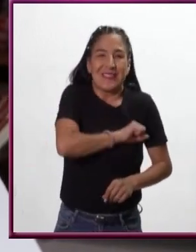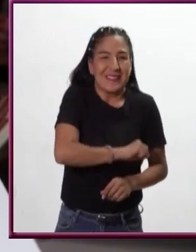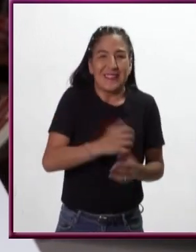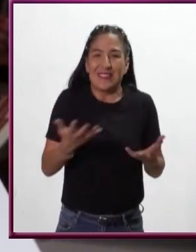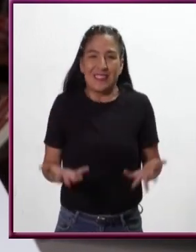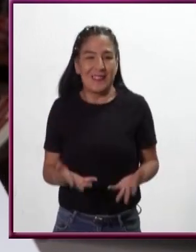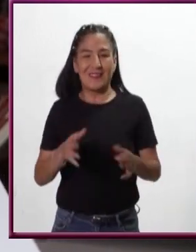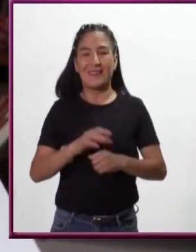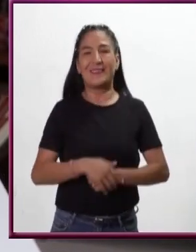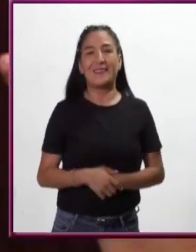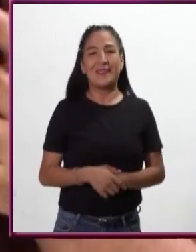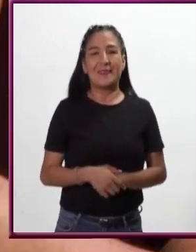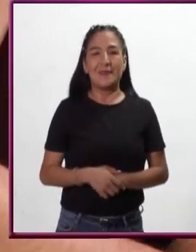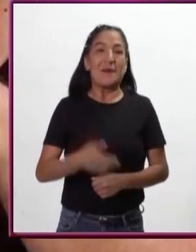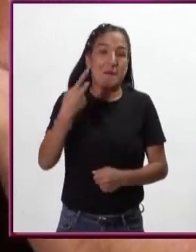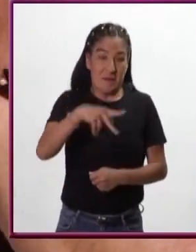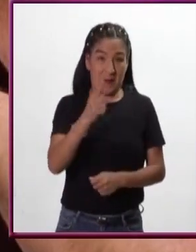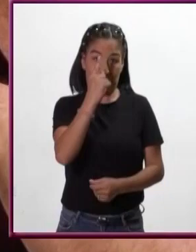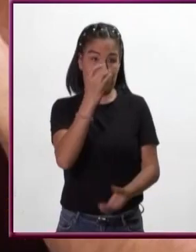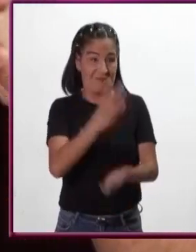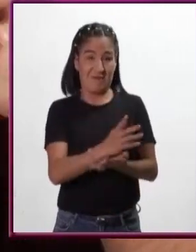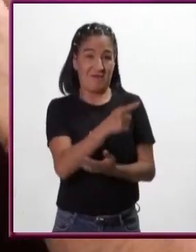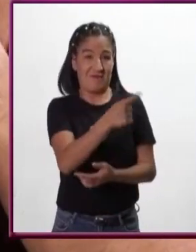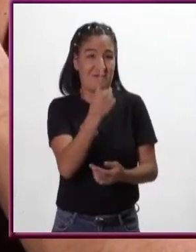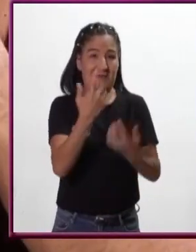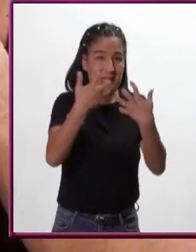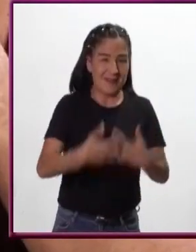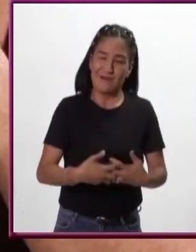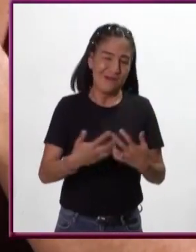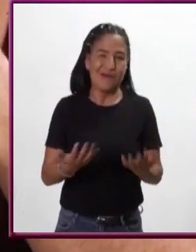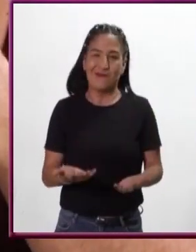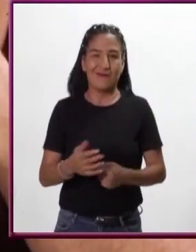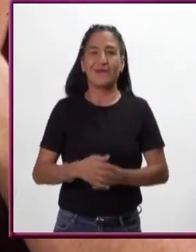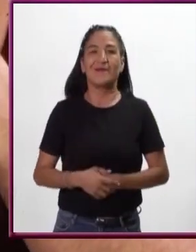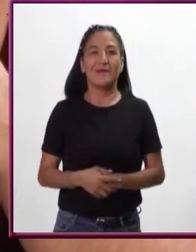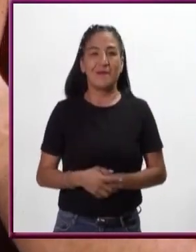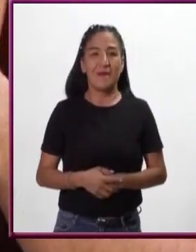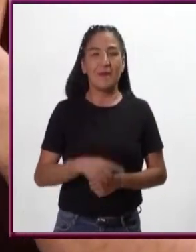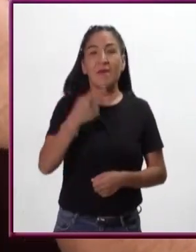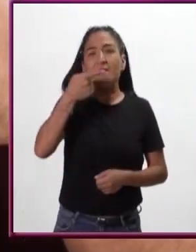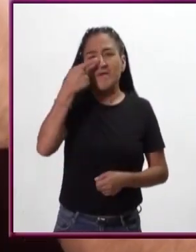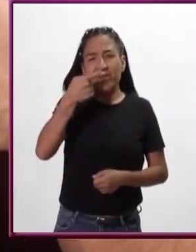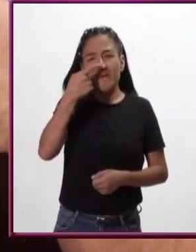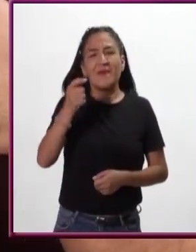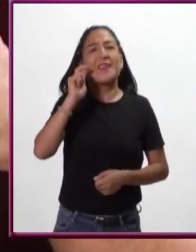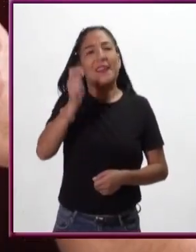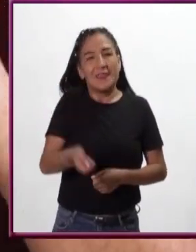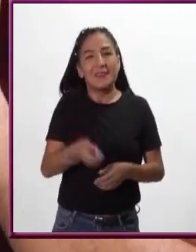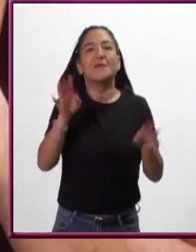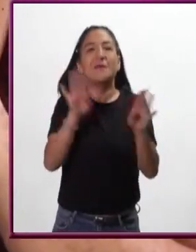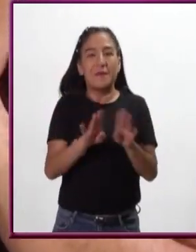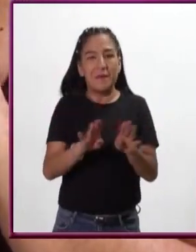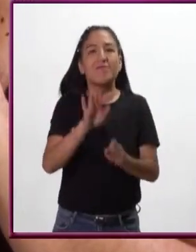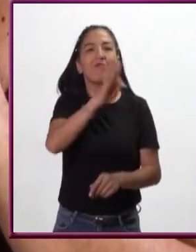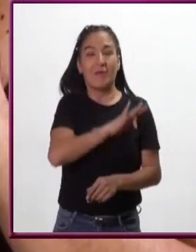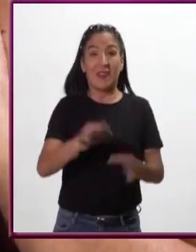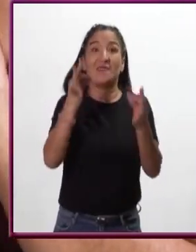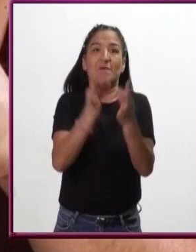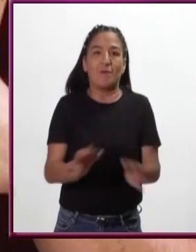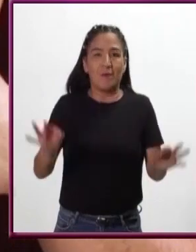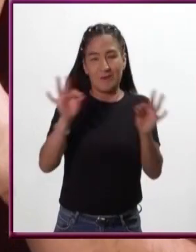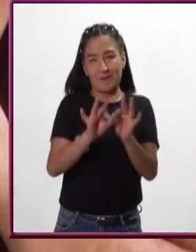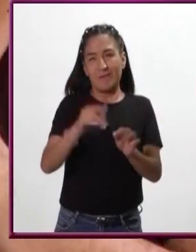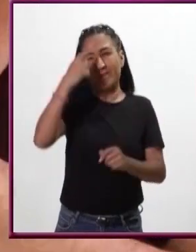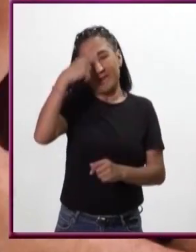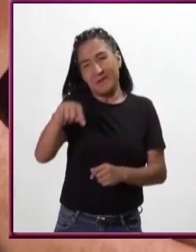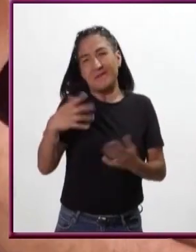gustan, nos gustan. Pero esa no es su única función. El olfato también es muy